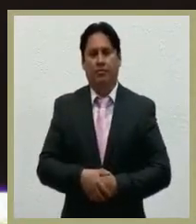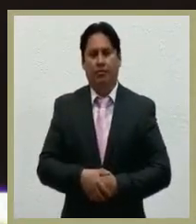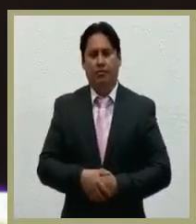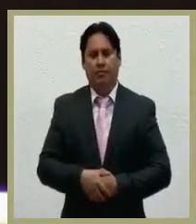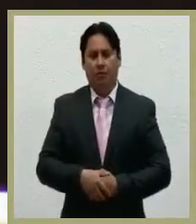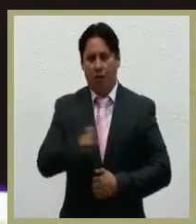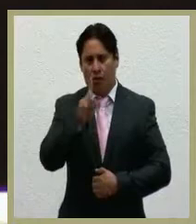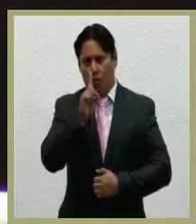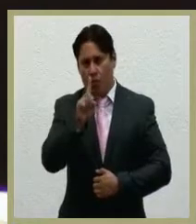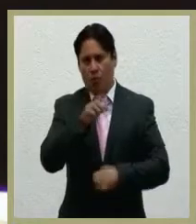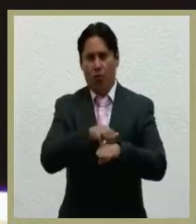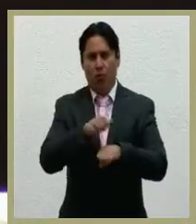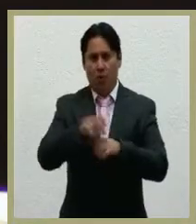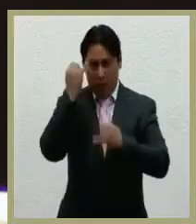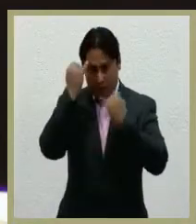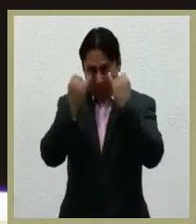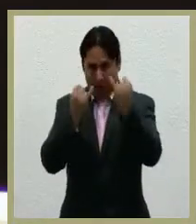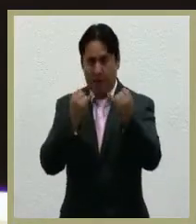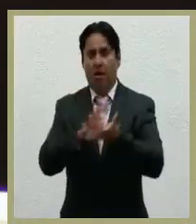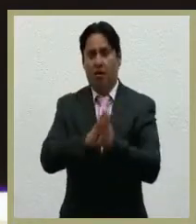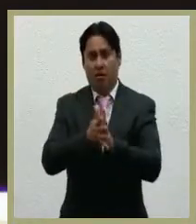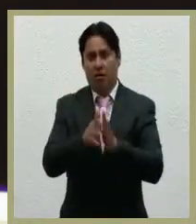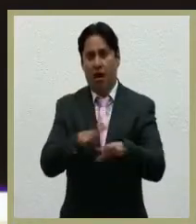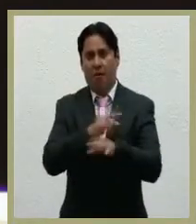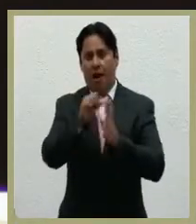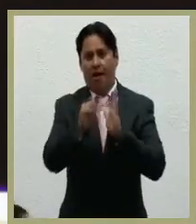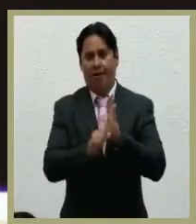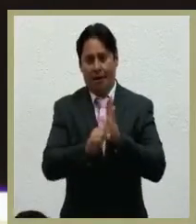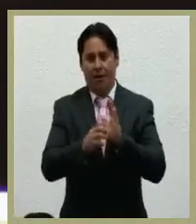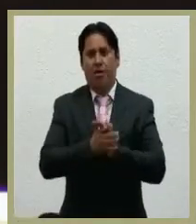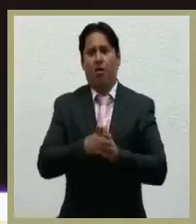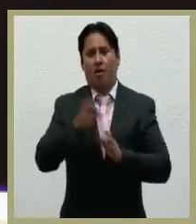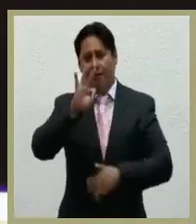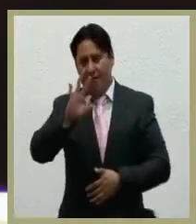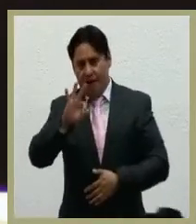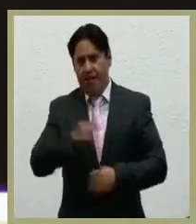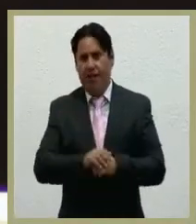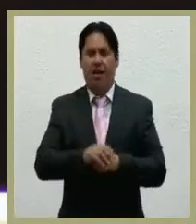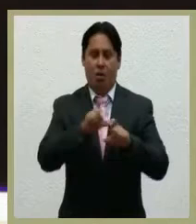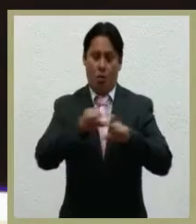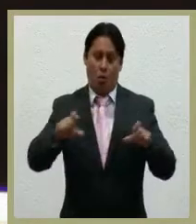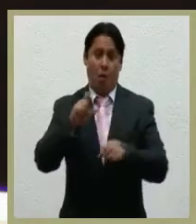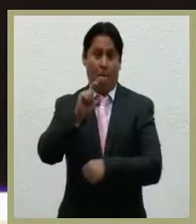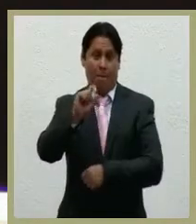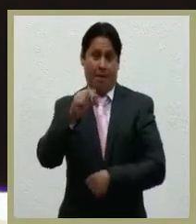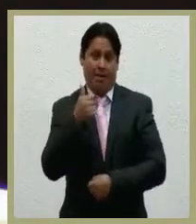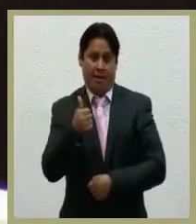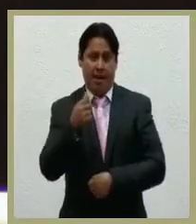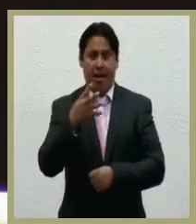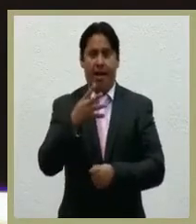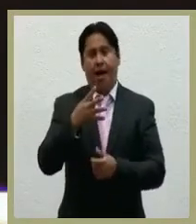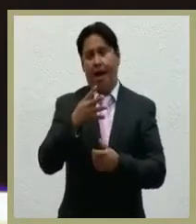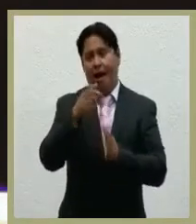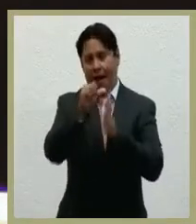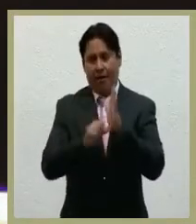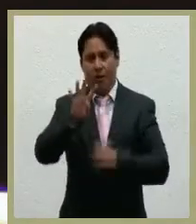1. Iniciativa de decreto por el que se reforma el artículo 3 y la fracción 26 del artículo 4 de la Ley